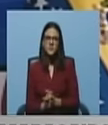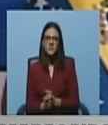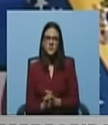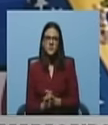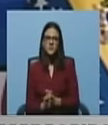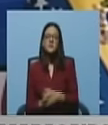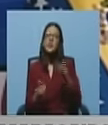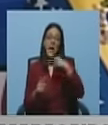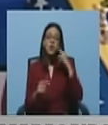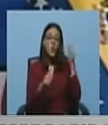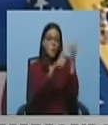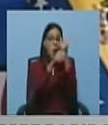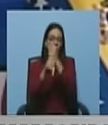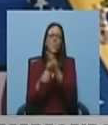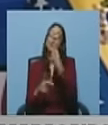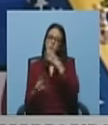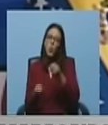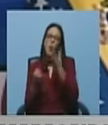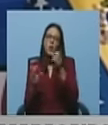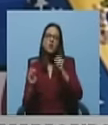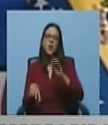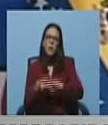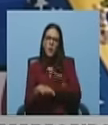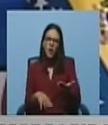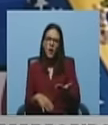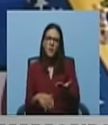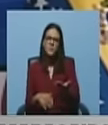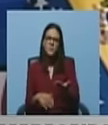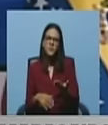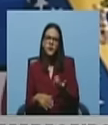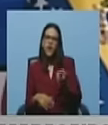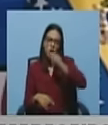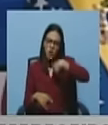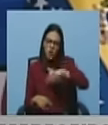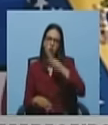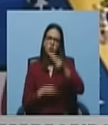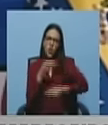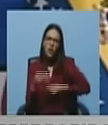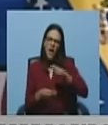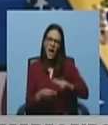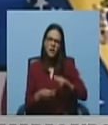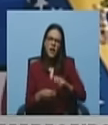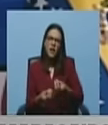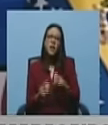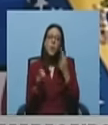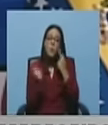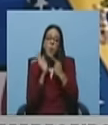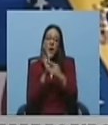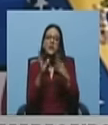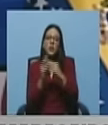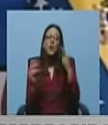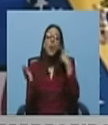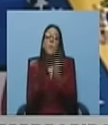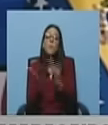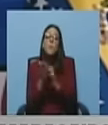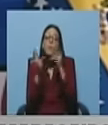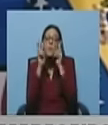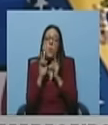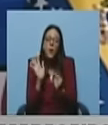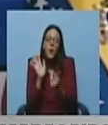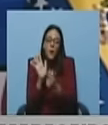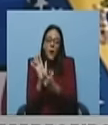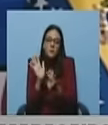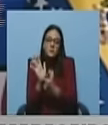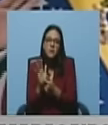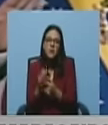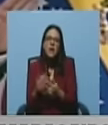lo que se vaya aclarando, porque si una cosa nosotros hemos venido haciendo es entregando cosas con pruebas.